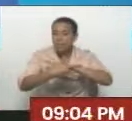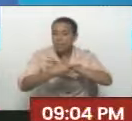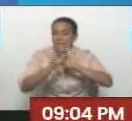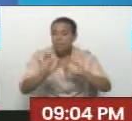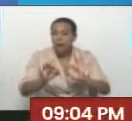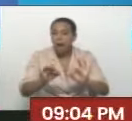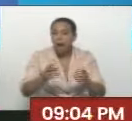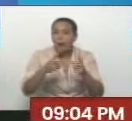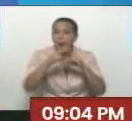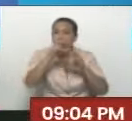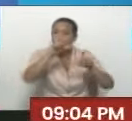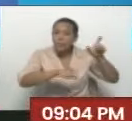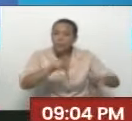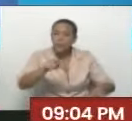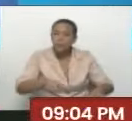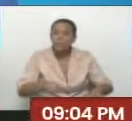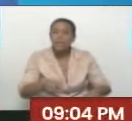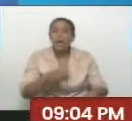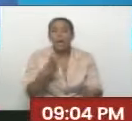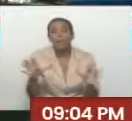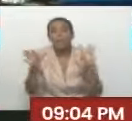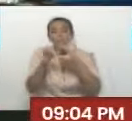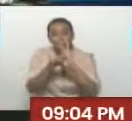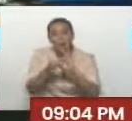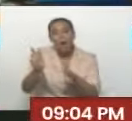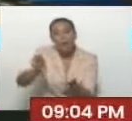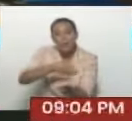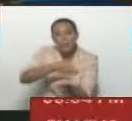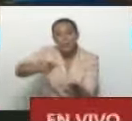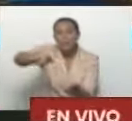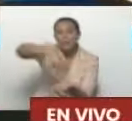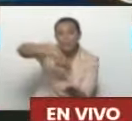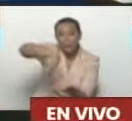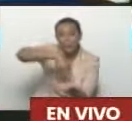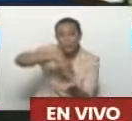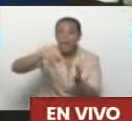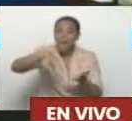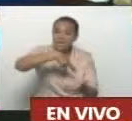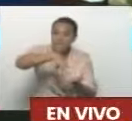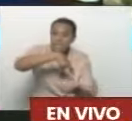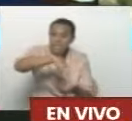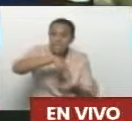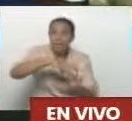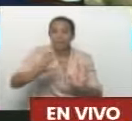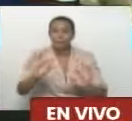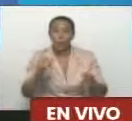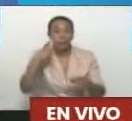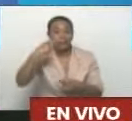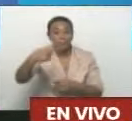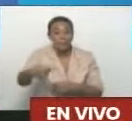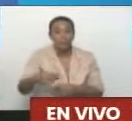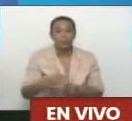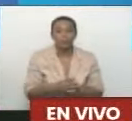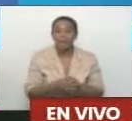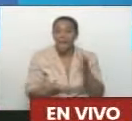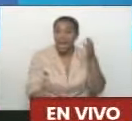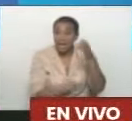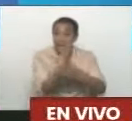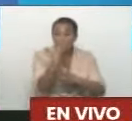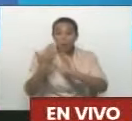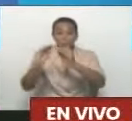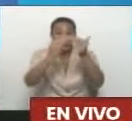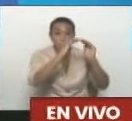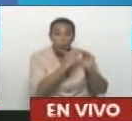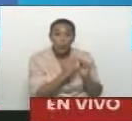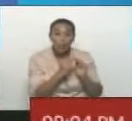para ocupaciones productivas, vinculados a la música, cantos, bailes, ritmo de la tradición, construcción colectiva